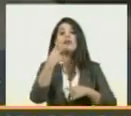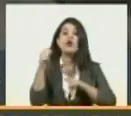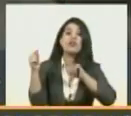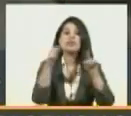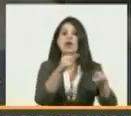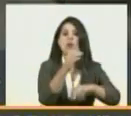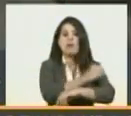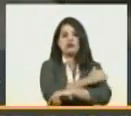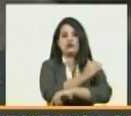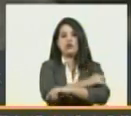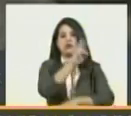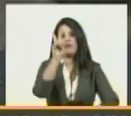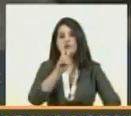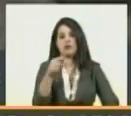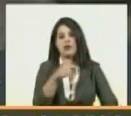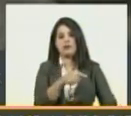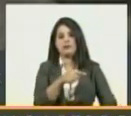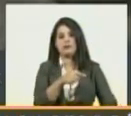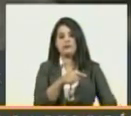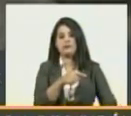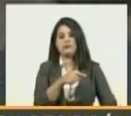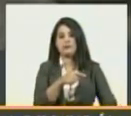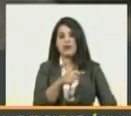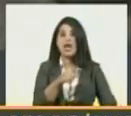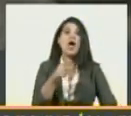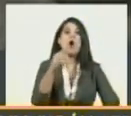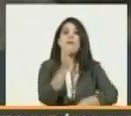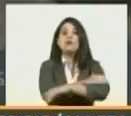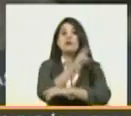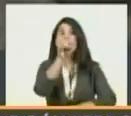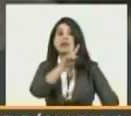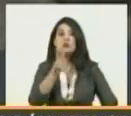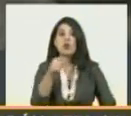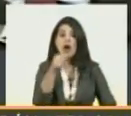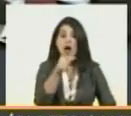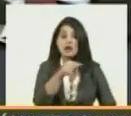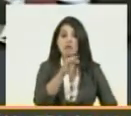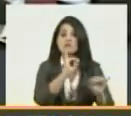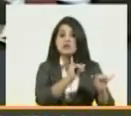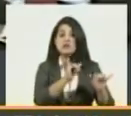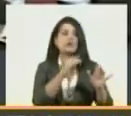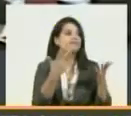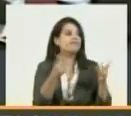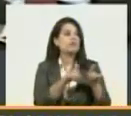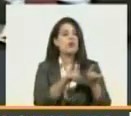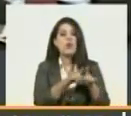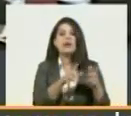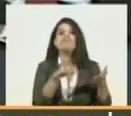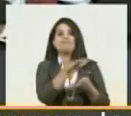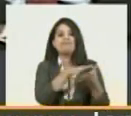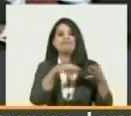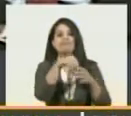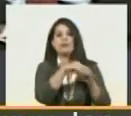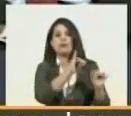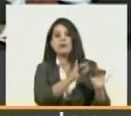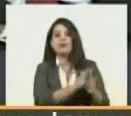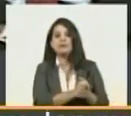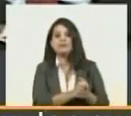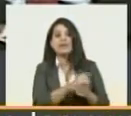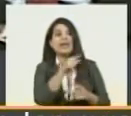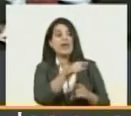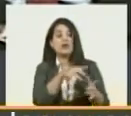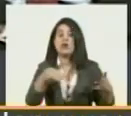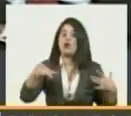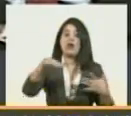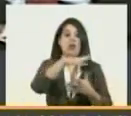la oposición venezolana. La oposición venezolana se ha convertido en un drama, en una tragedia y en una catástrofe